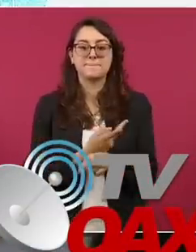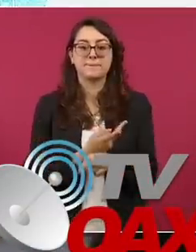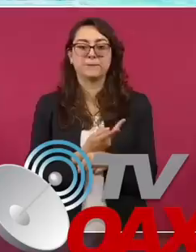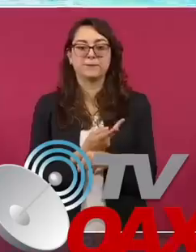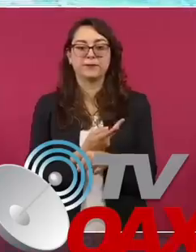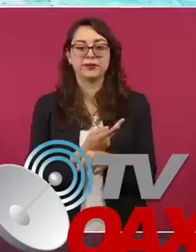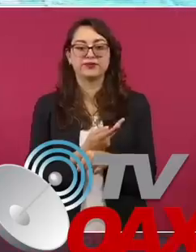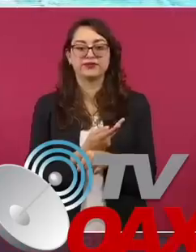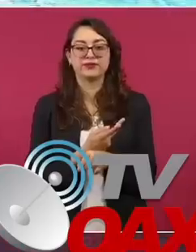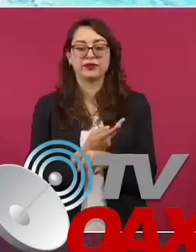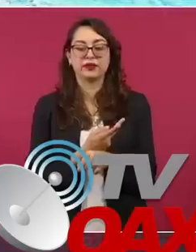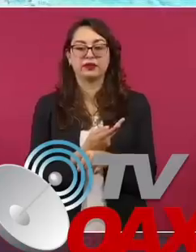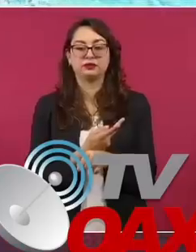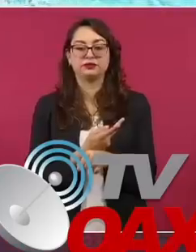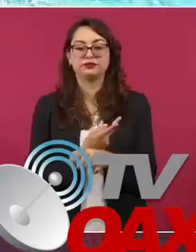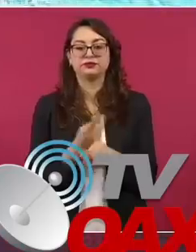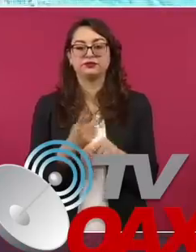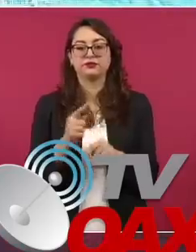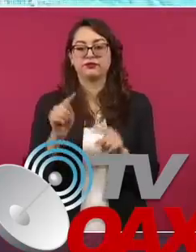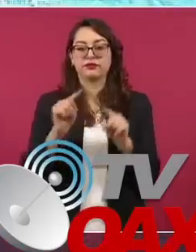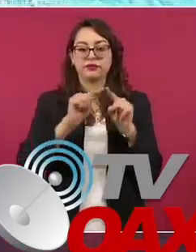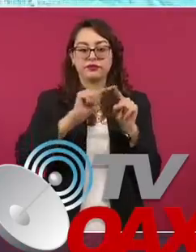ese es el tema.